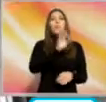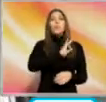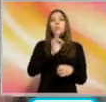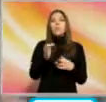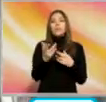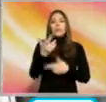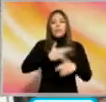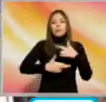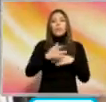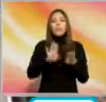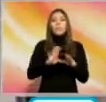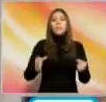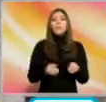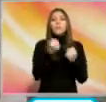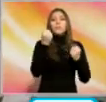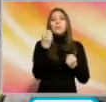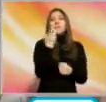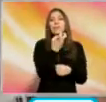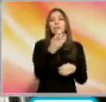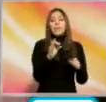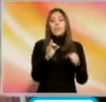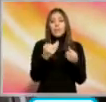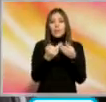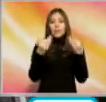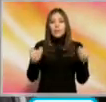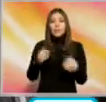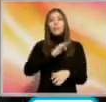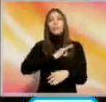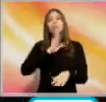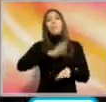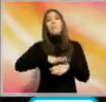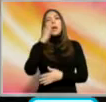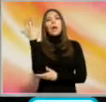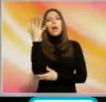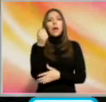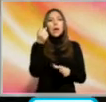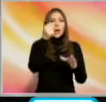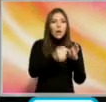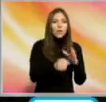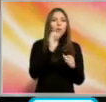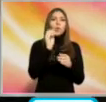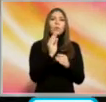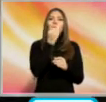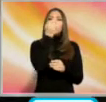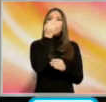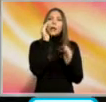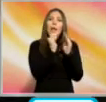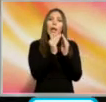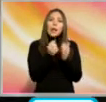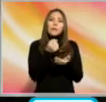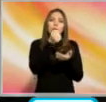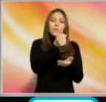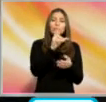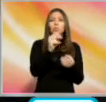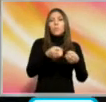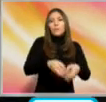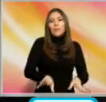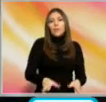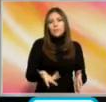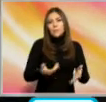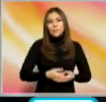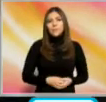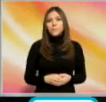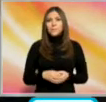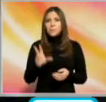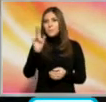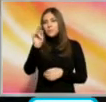recuperamos de alguna forma, porque con esta tierra que nos dan podemos sembrar un arbolito nuevo, tener una planta en casa, no se pierde. De No, alguna no, no,